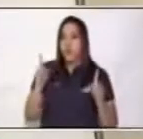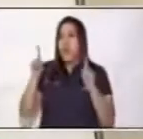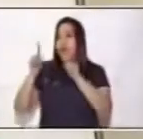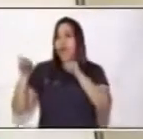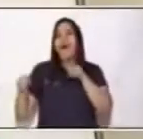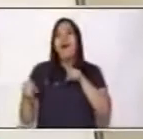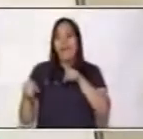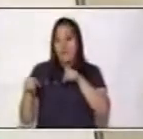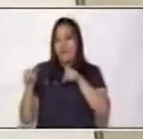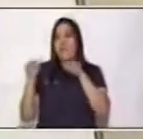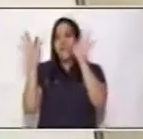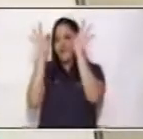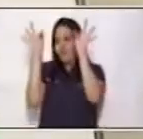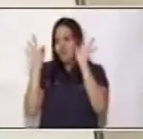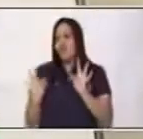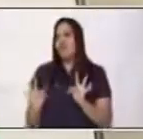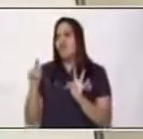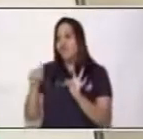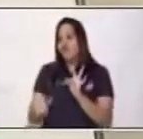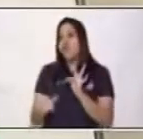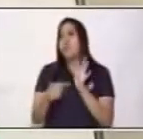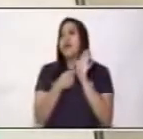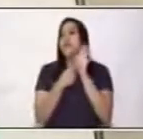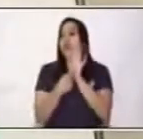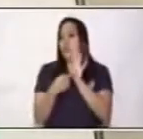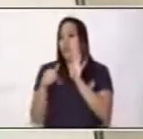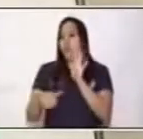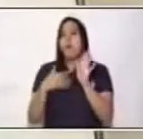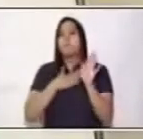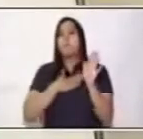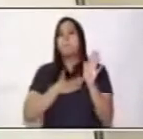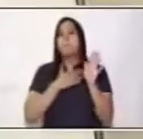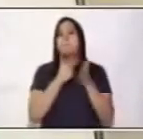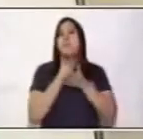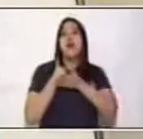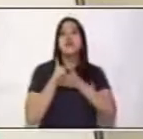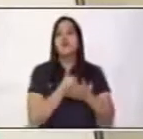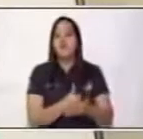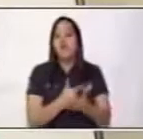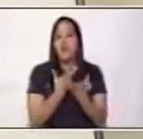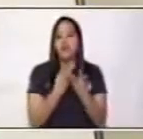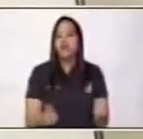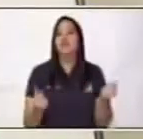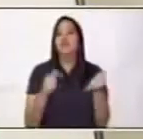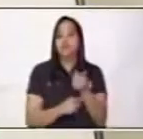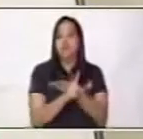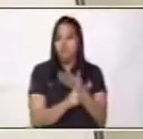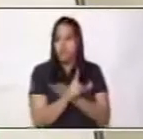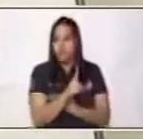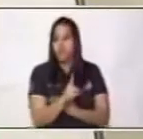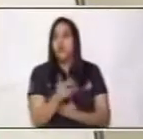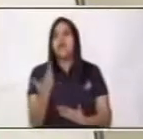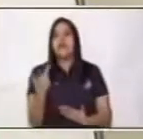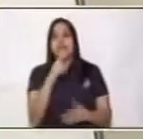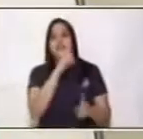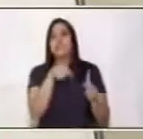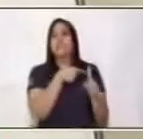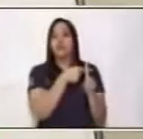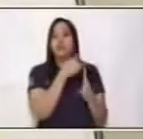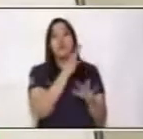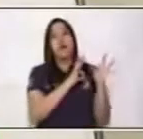el formato, ¿verdad?, el patrón que nos va a ayudar a solucionar la suma o diferencia de cubos